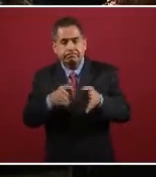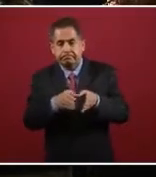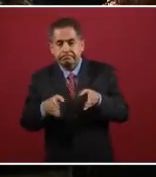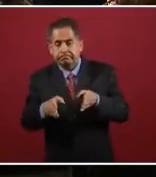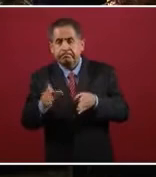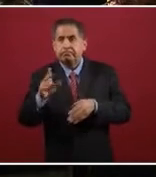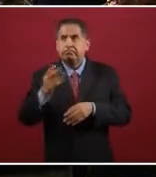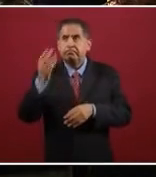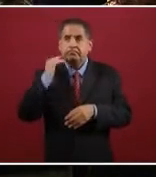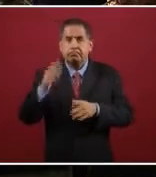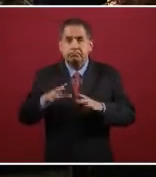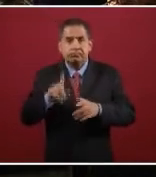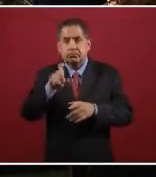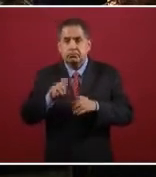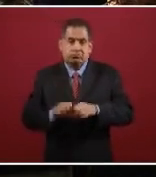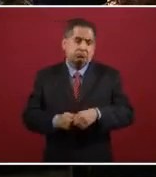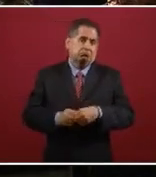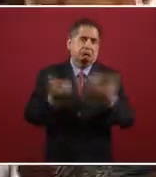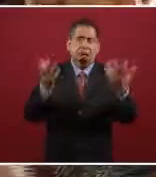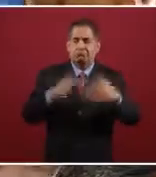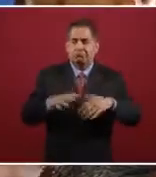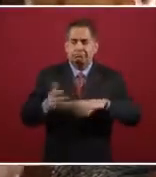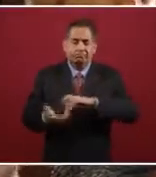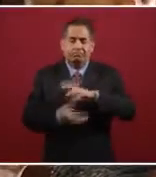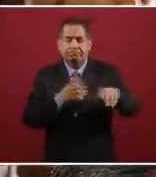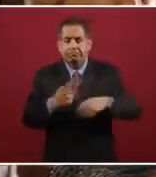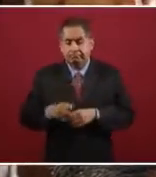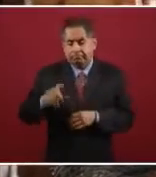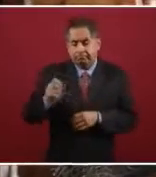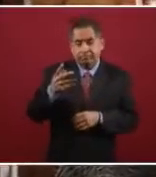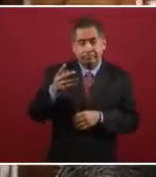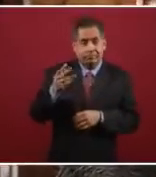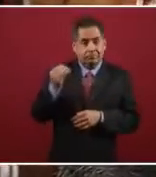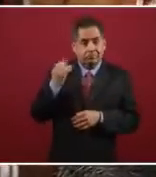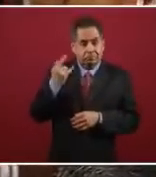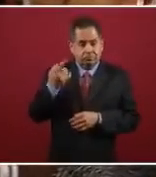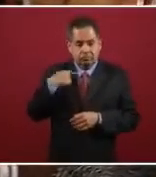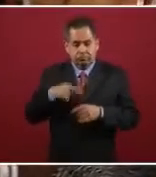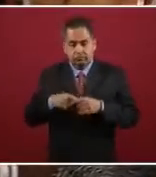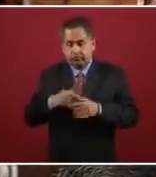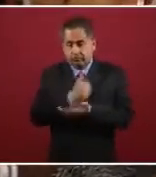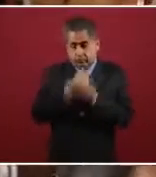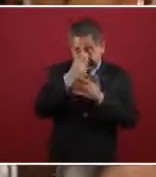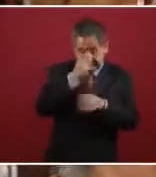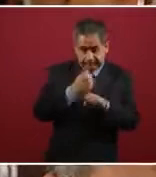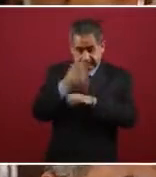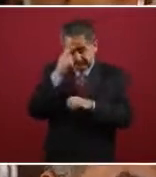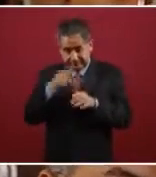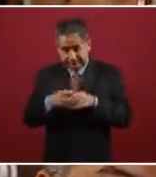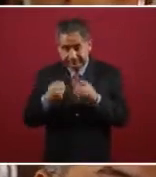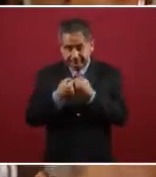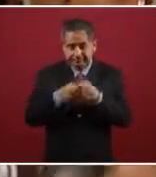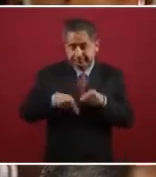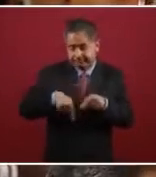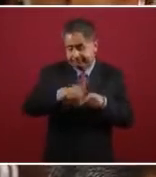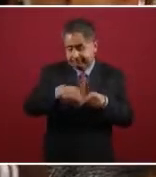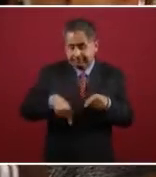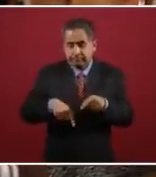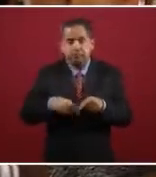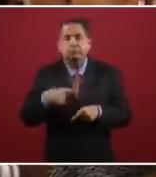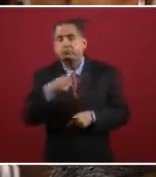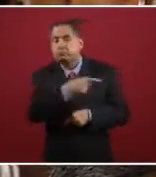24 de junio del 2019 a que colinda con la ciudad de mexico y el estado de méxico la cual no hace sus trámites